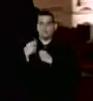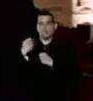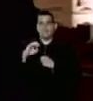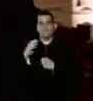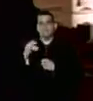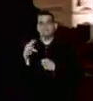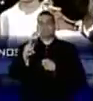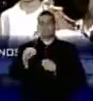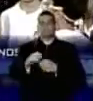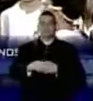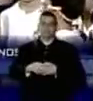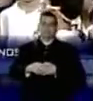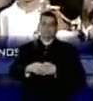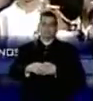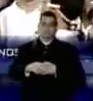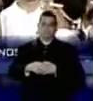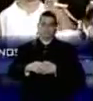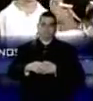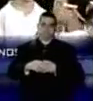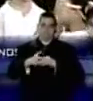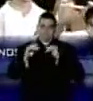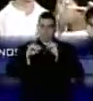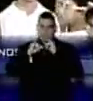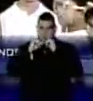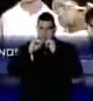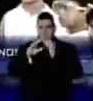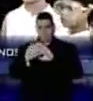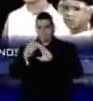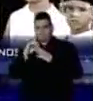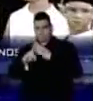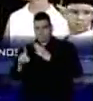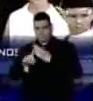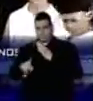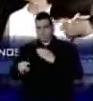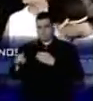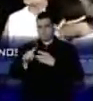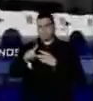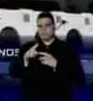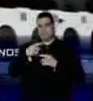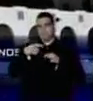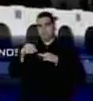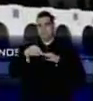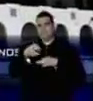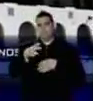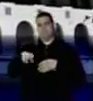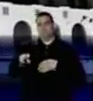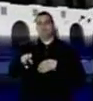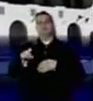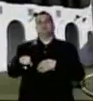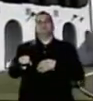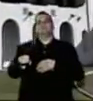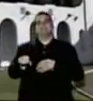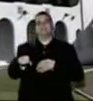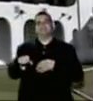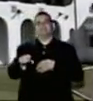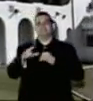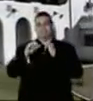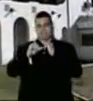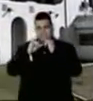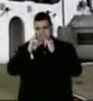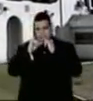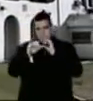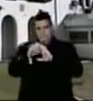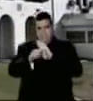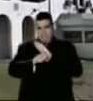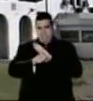Alemán. De corrección, investigación, así se describe la transformación de esta penitenciaría estatal ubicada en Río